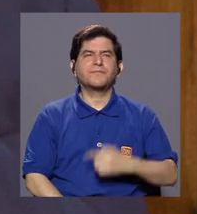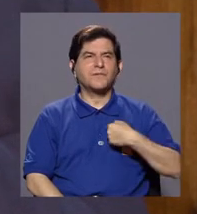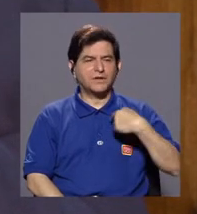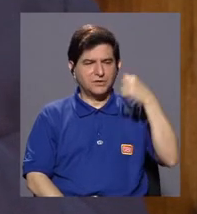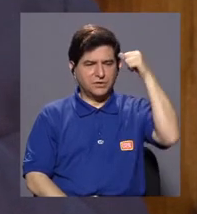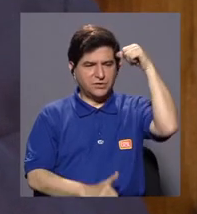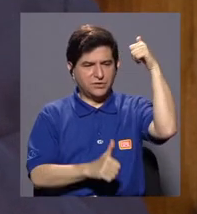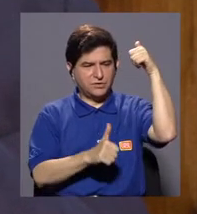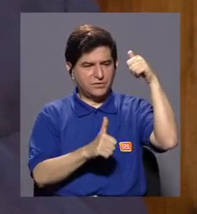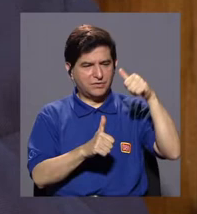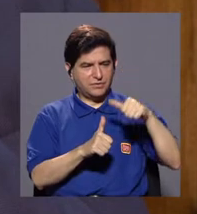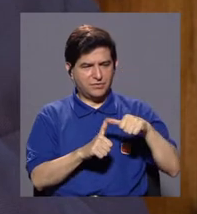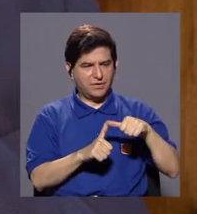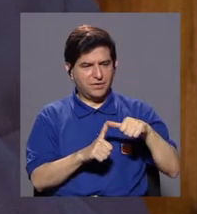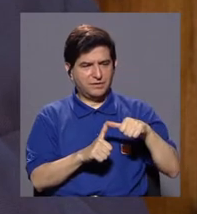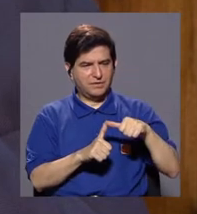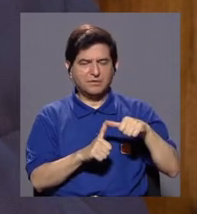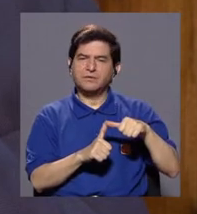Recuerdo